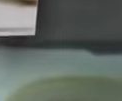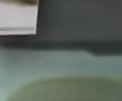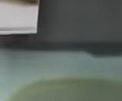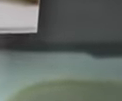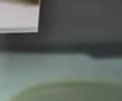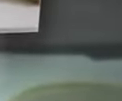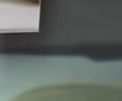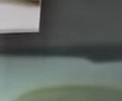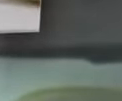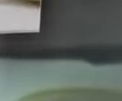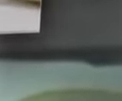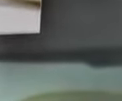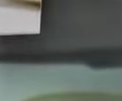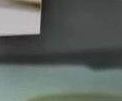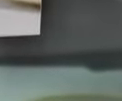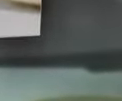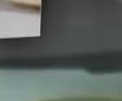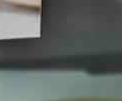tú.